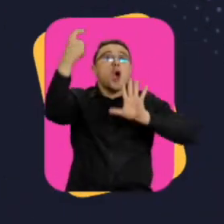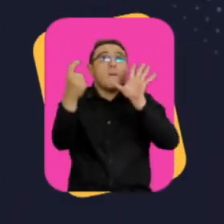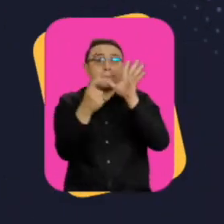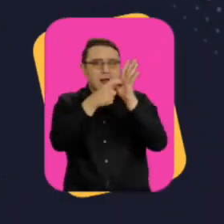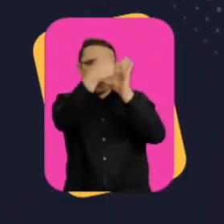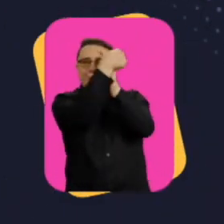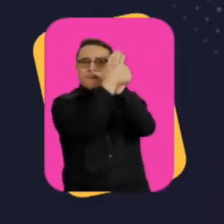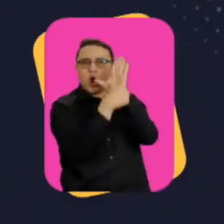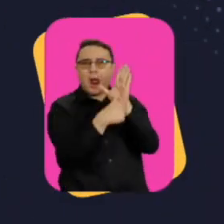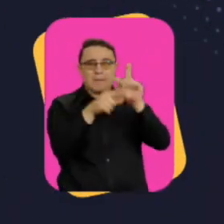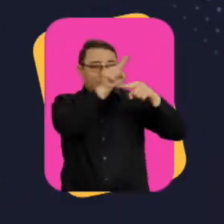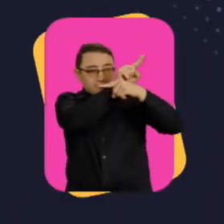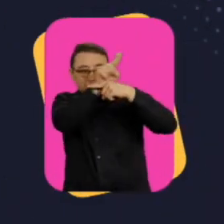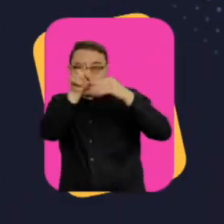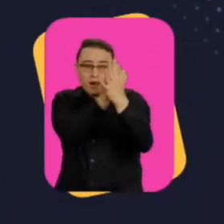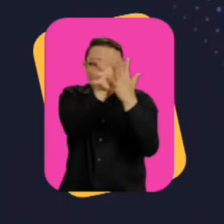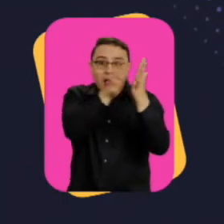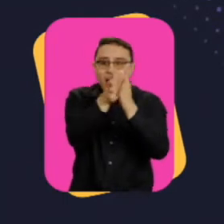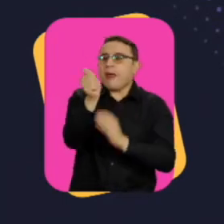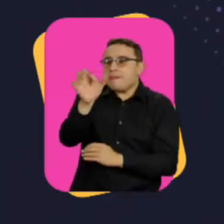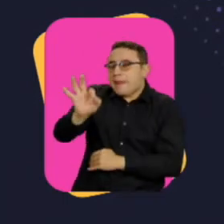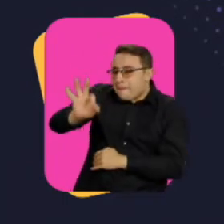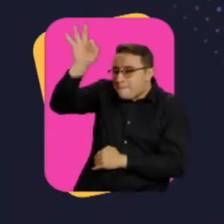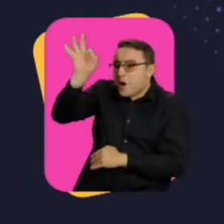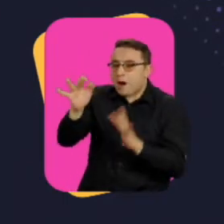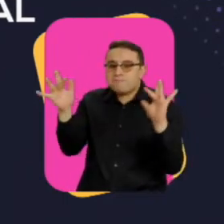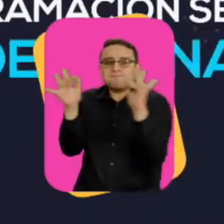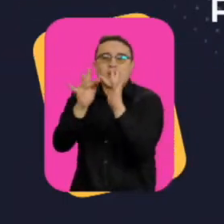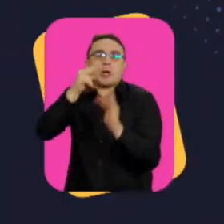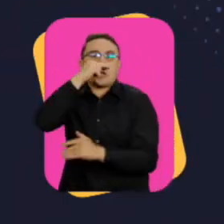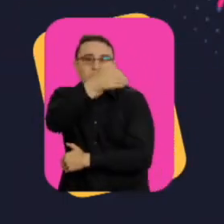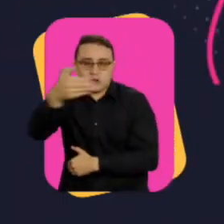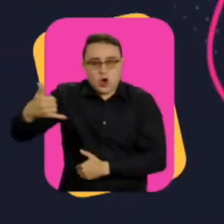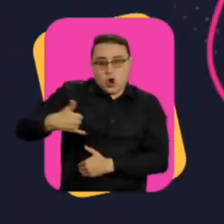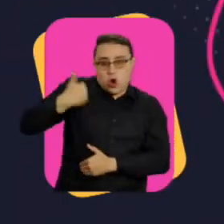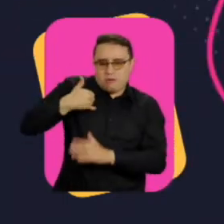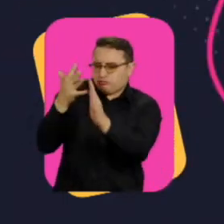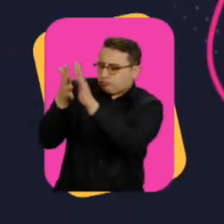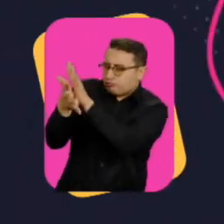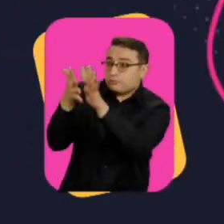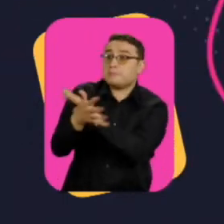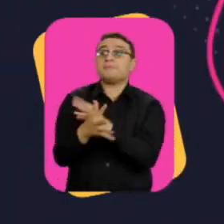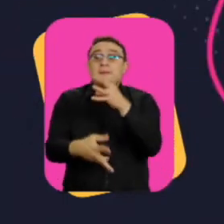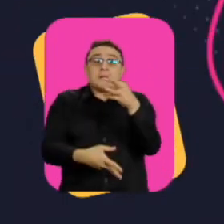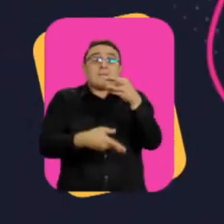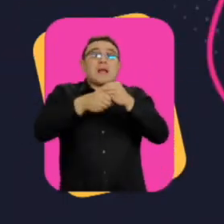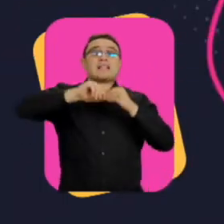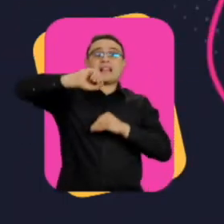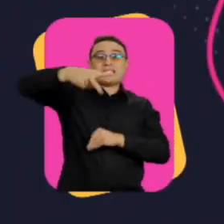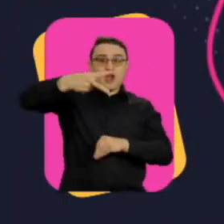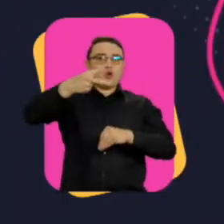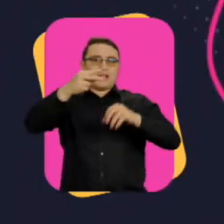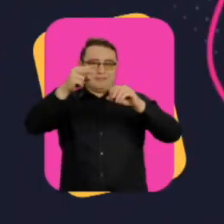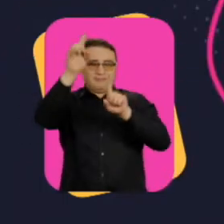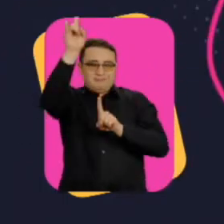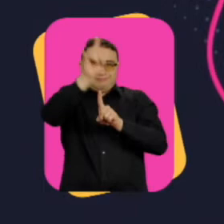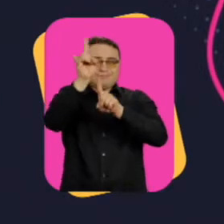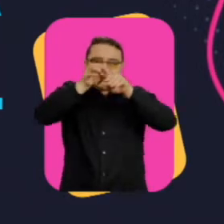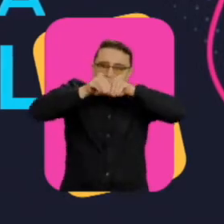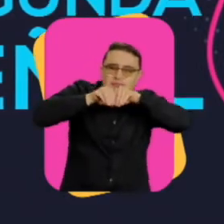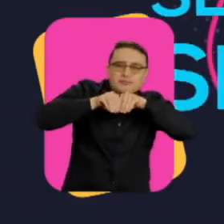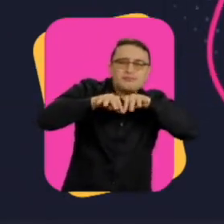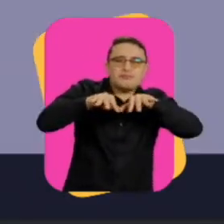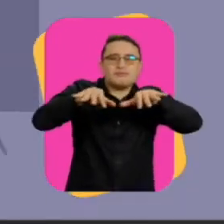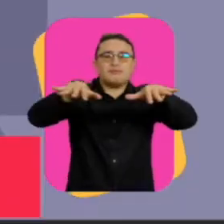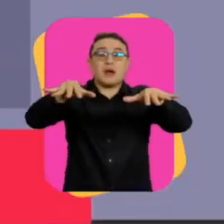de la programación semanal del canal. Adicionalmente, se puso a disposición la segunda señal del canal para la